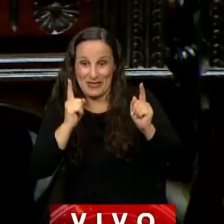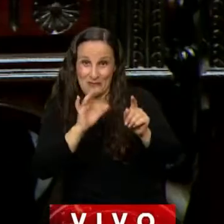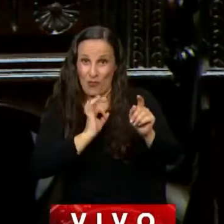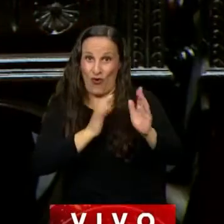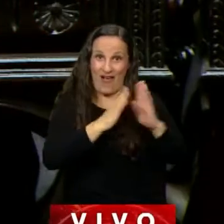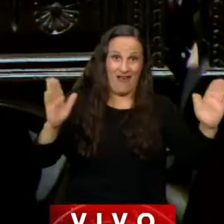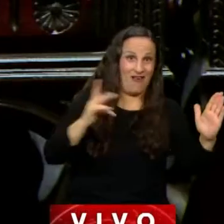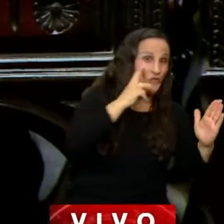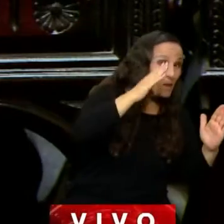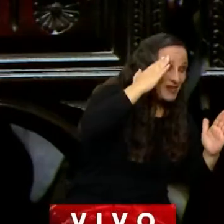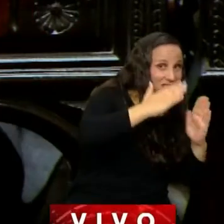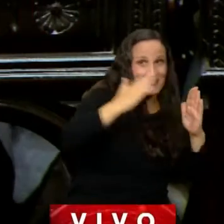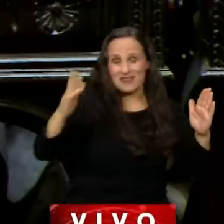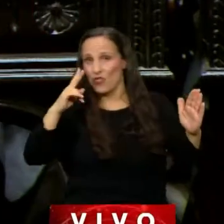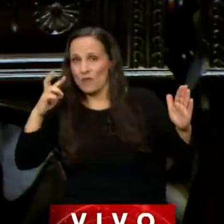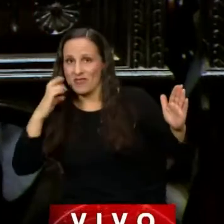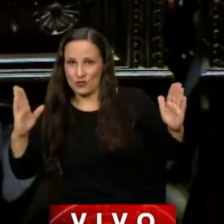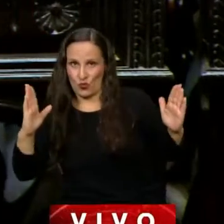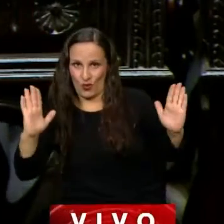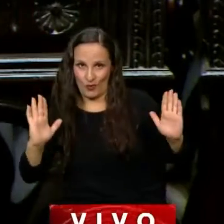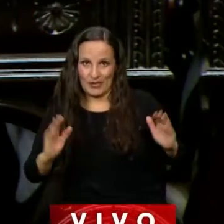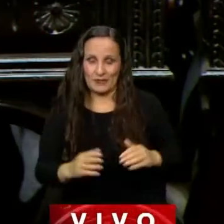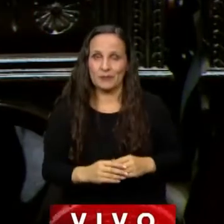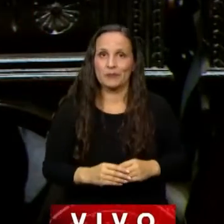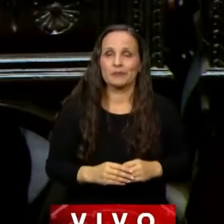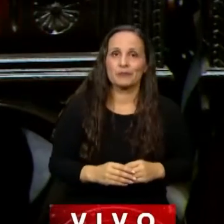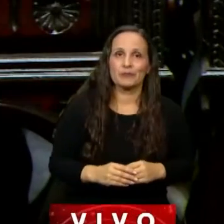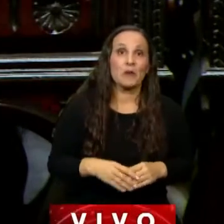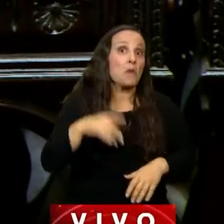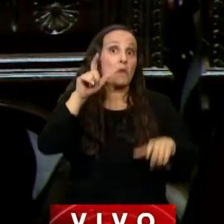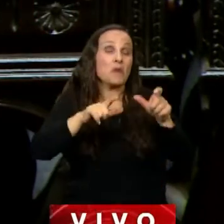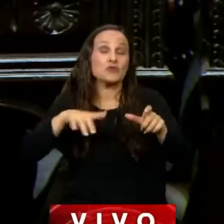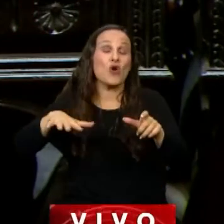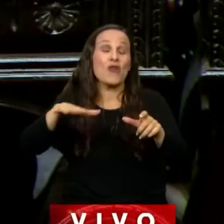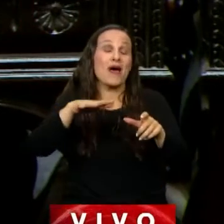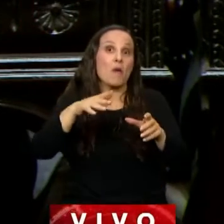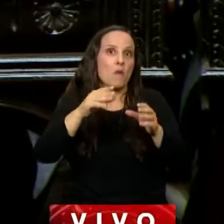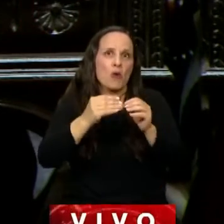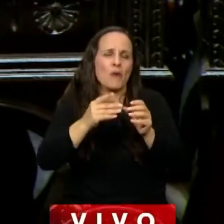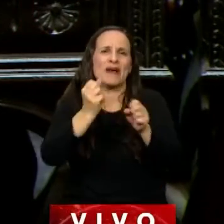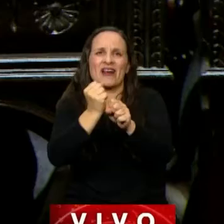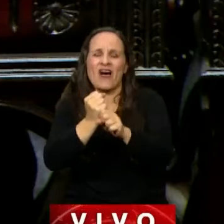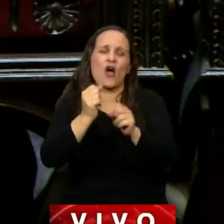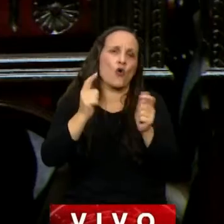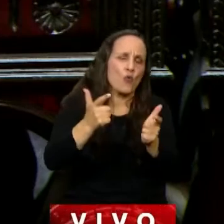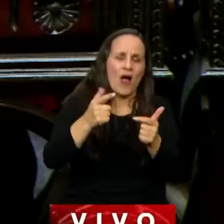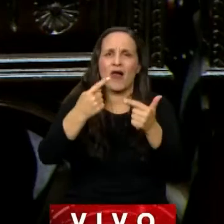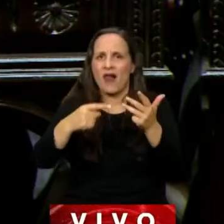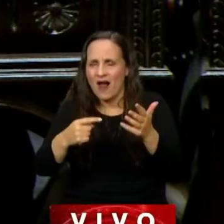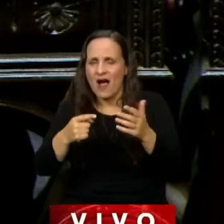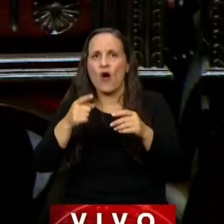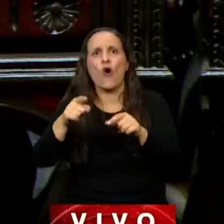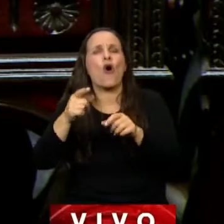periodo 2015-2019. La población con problemas de trabajo, desocupación abierta